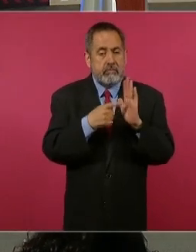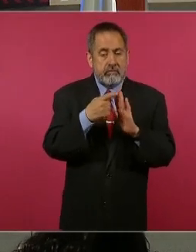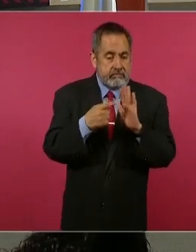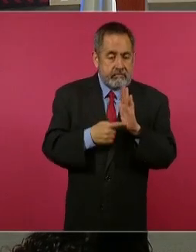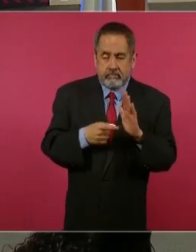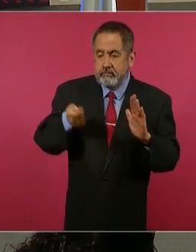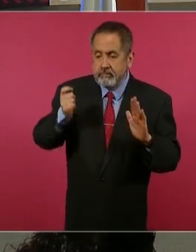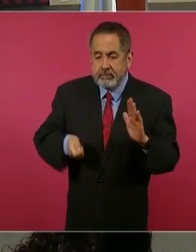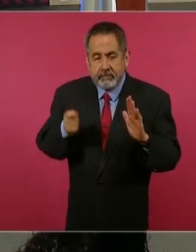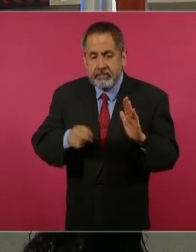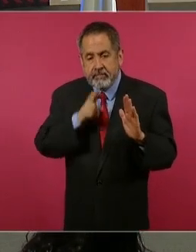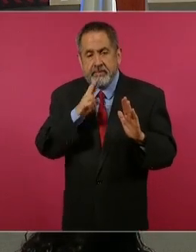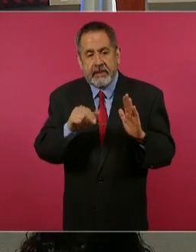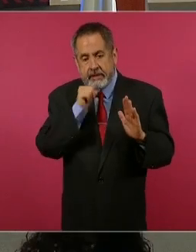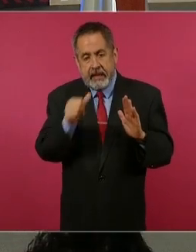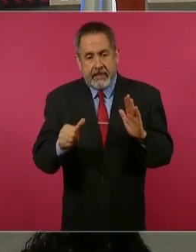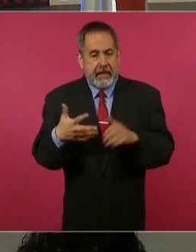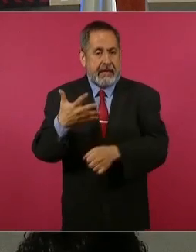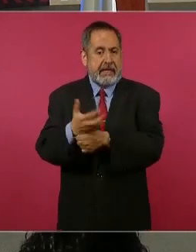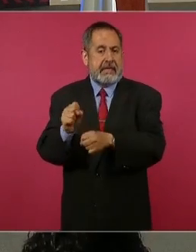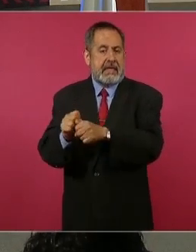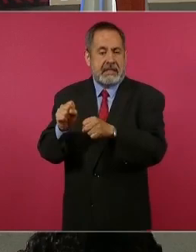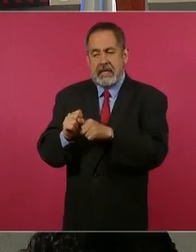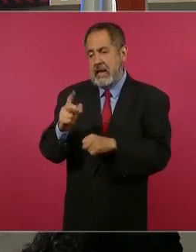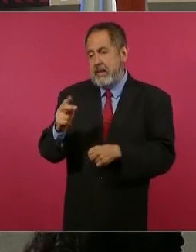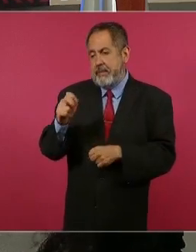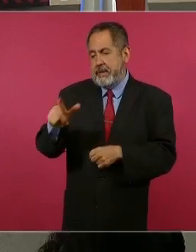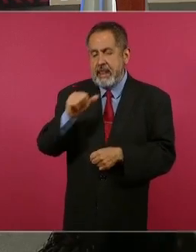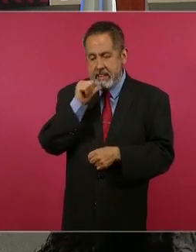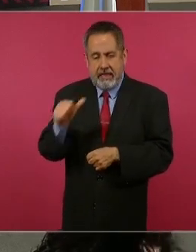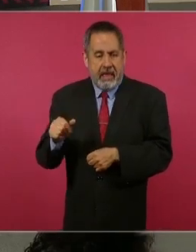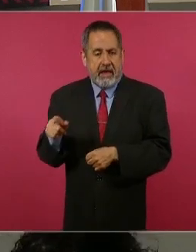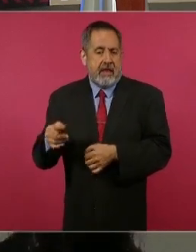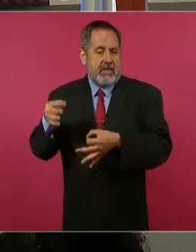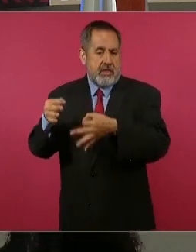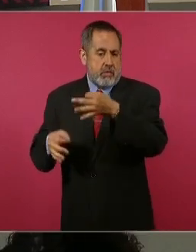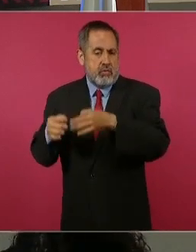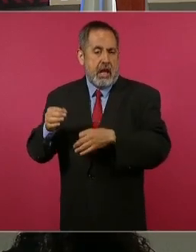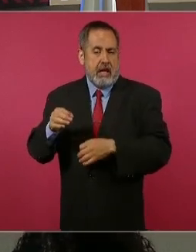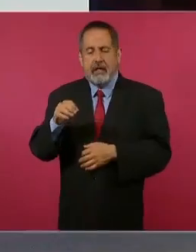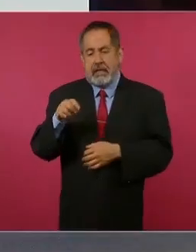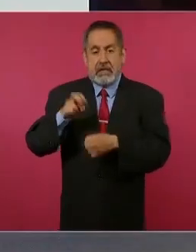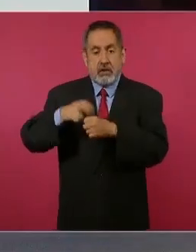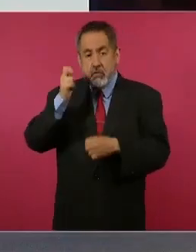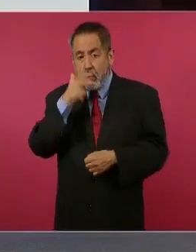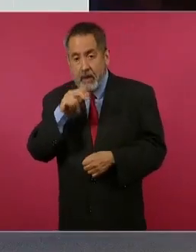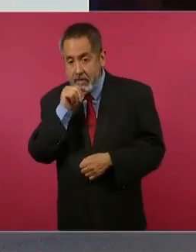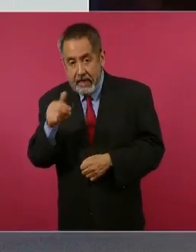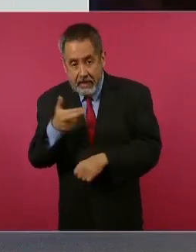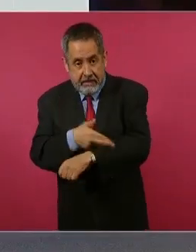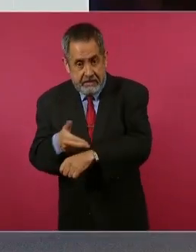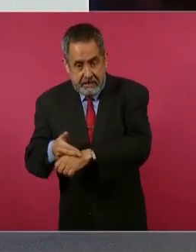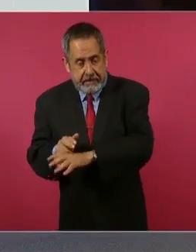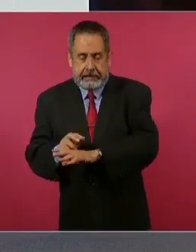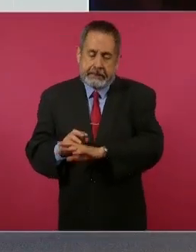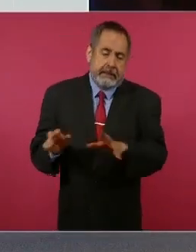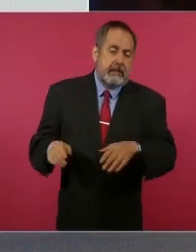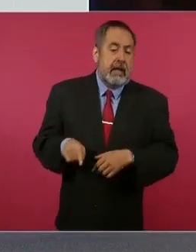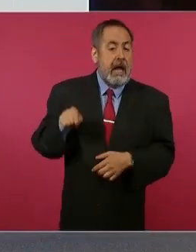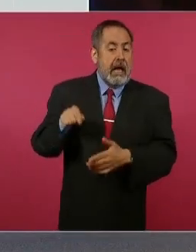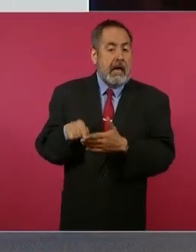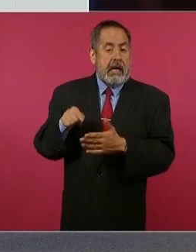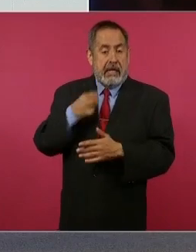resoluciones de apelación emitidas por la Quinta Sala Penal del Tribunal Superior de Justicia de Chihuahua, mismas que establecen